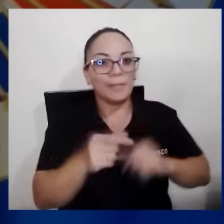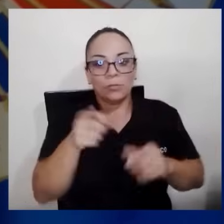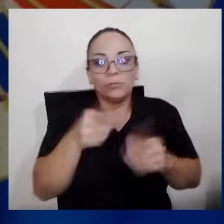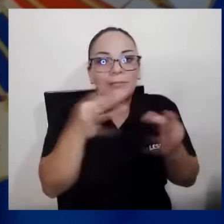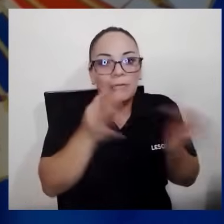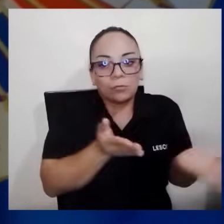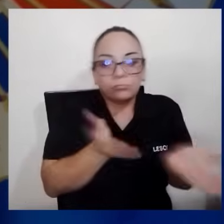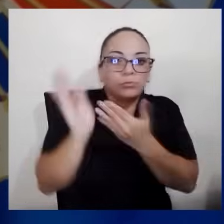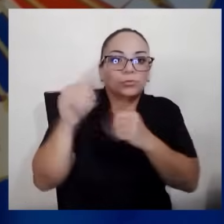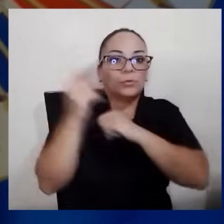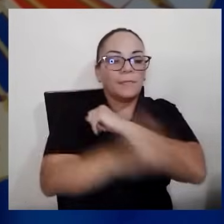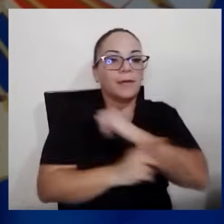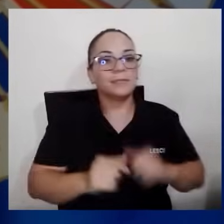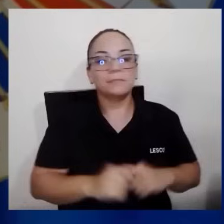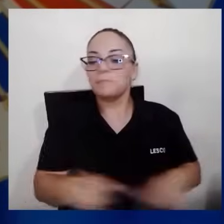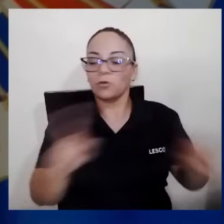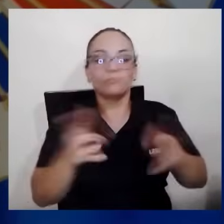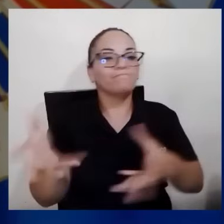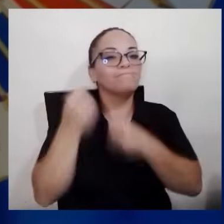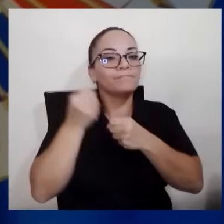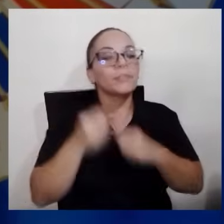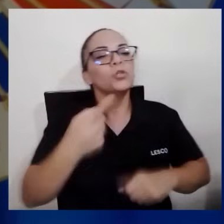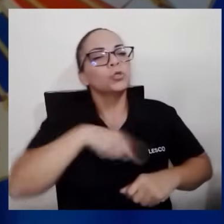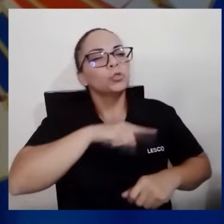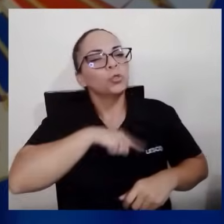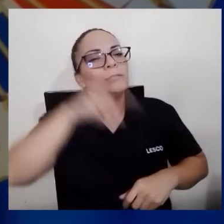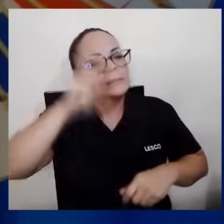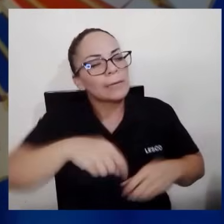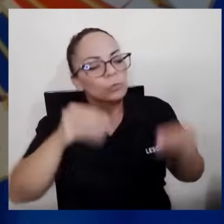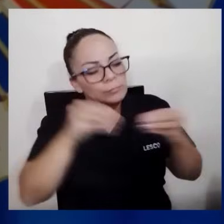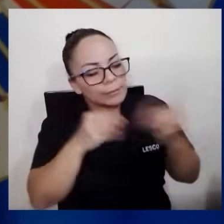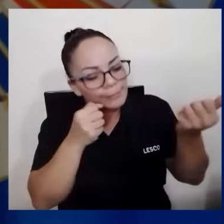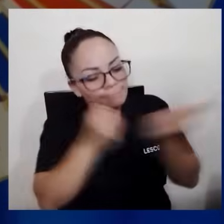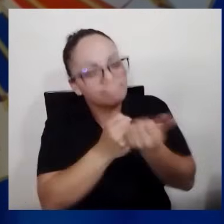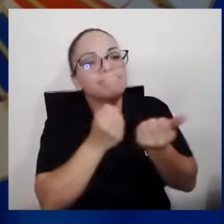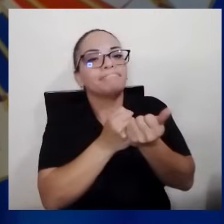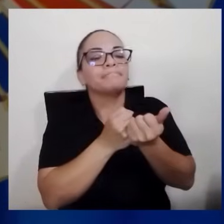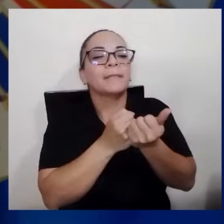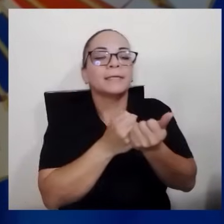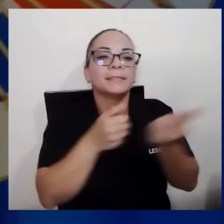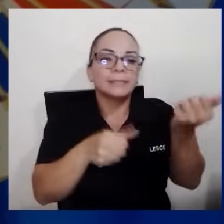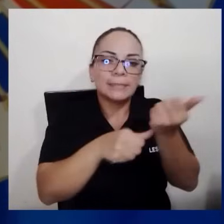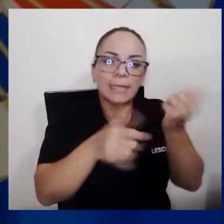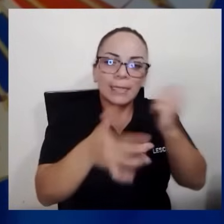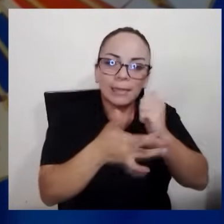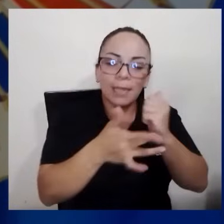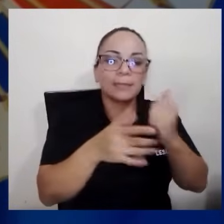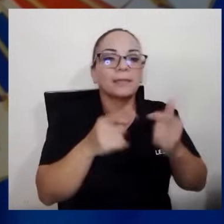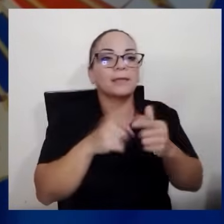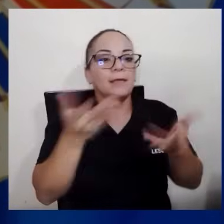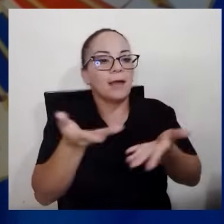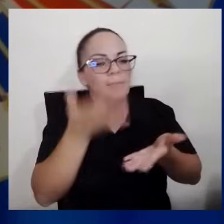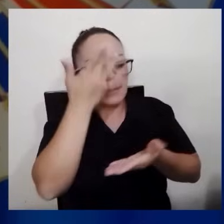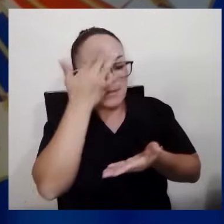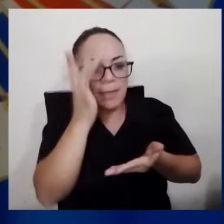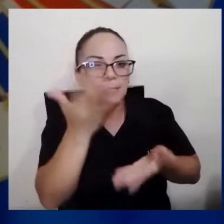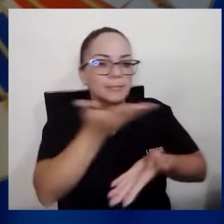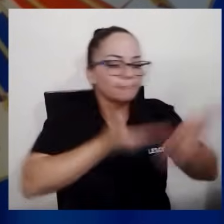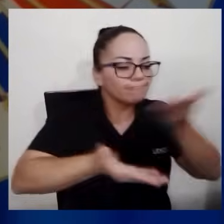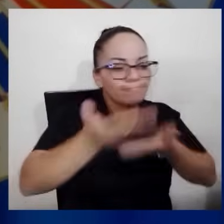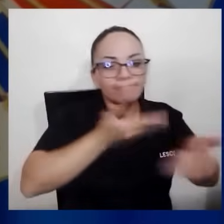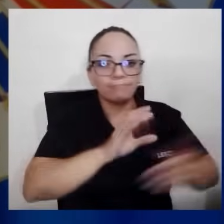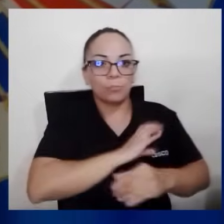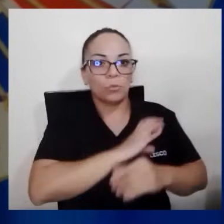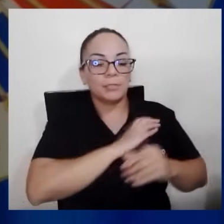apoyo con asistencia técnica inteligencia Y policial la lucha contra el